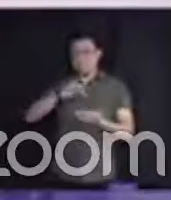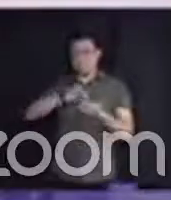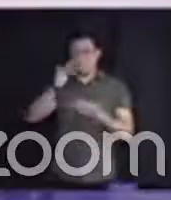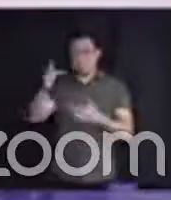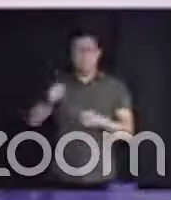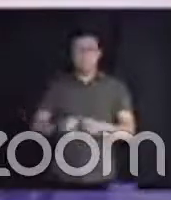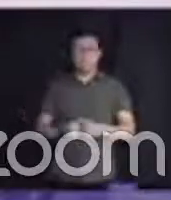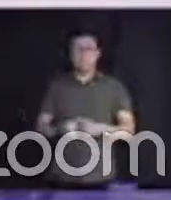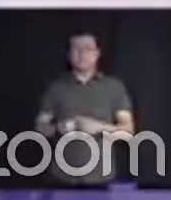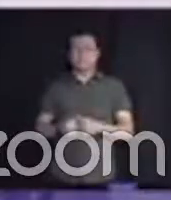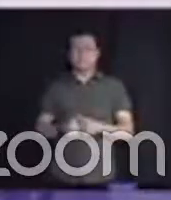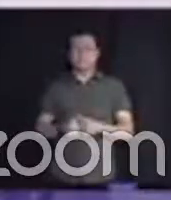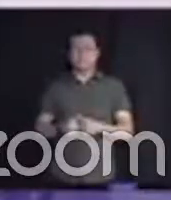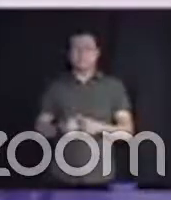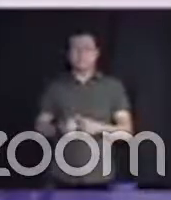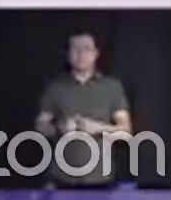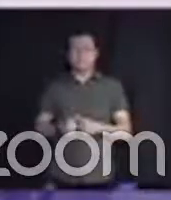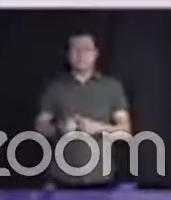Gracias.